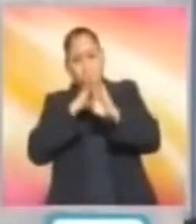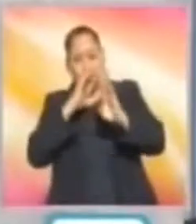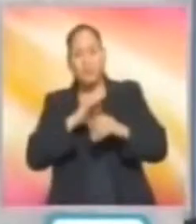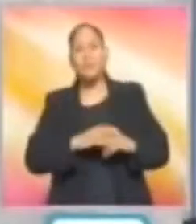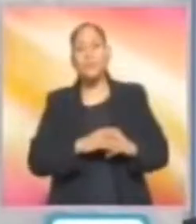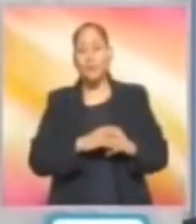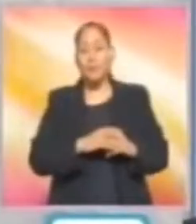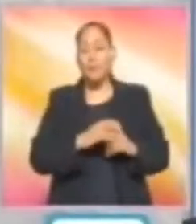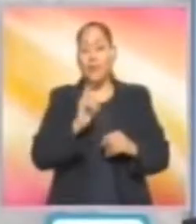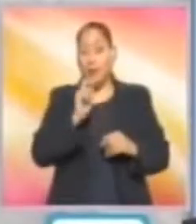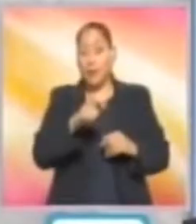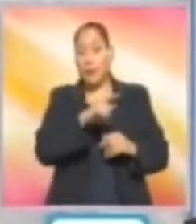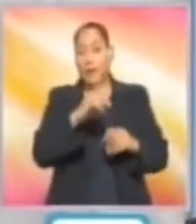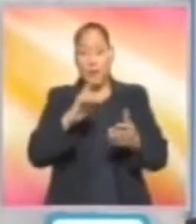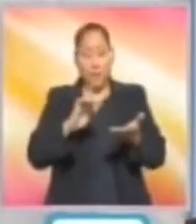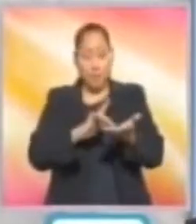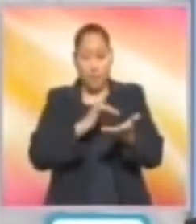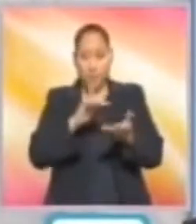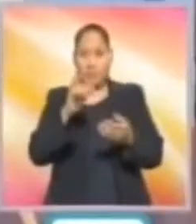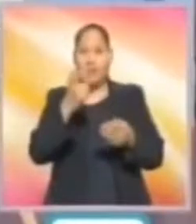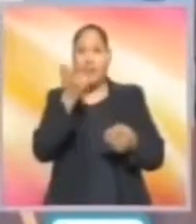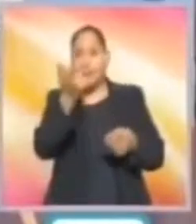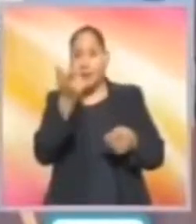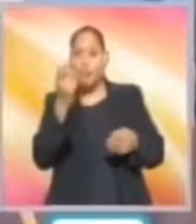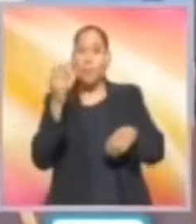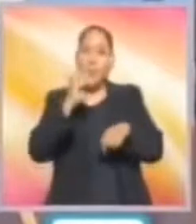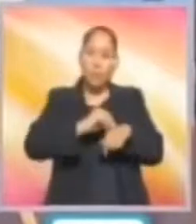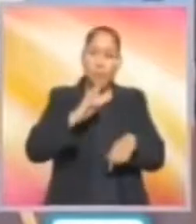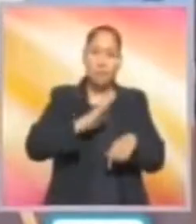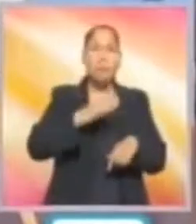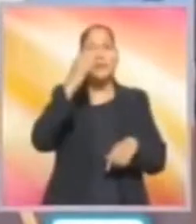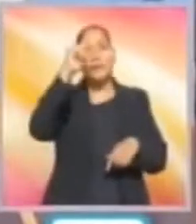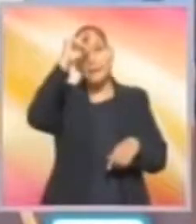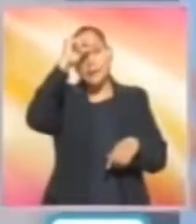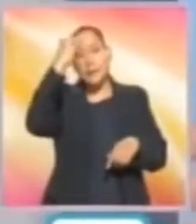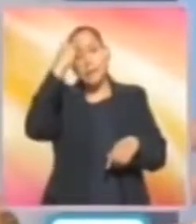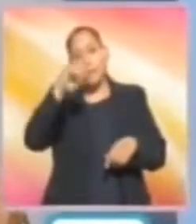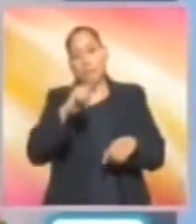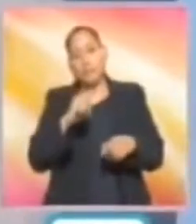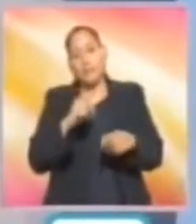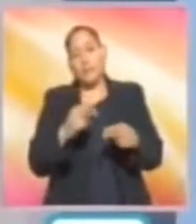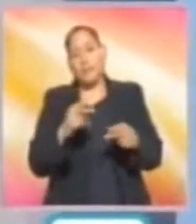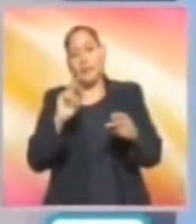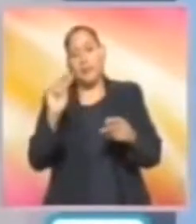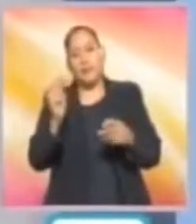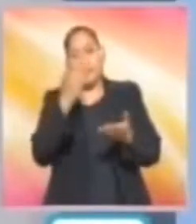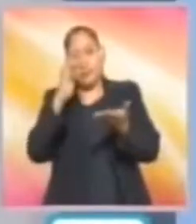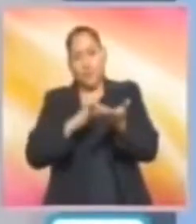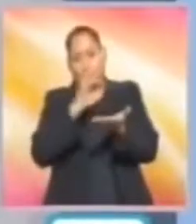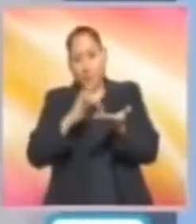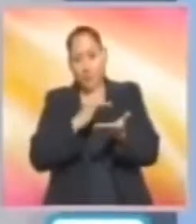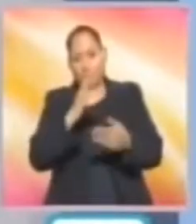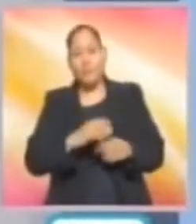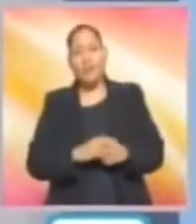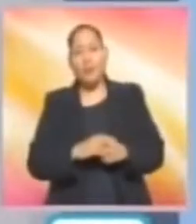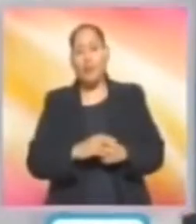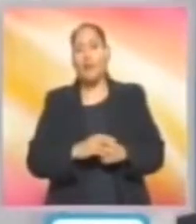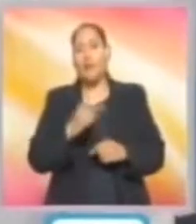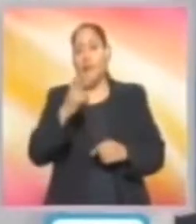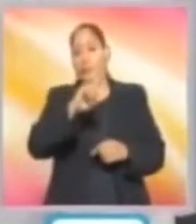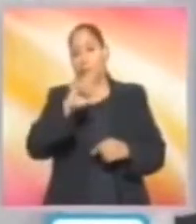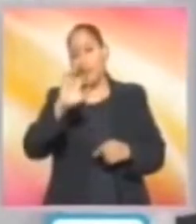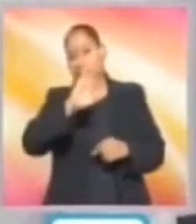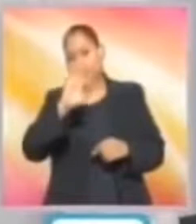no solo se invierta tecnológicamente, sino además en más aplicaciones que lo faciliten? Que prácticamente es todo, porque redes sociales ahorita es el